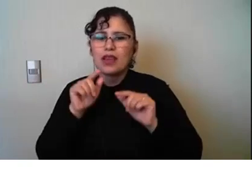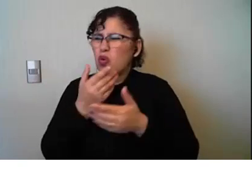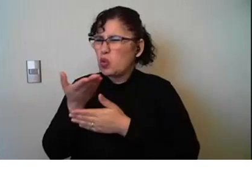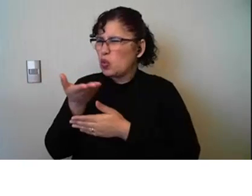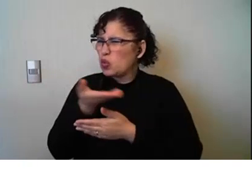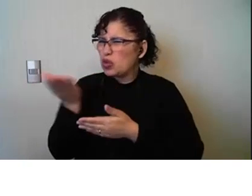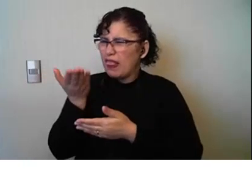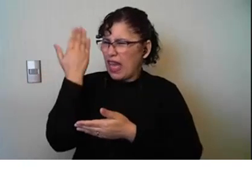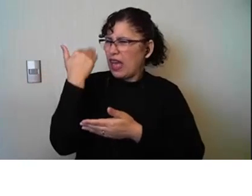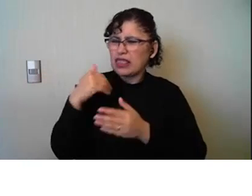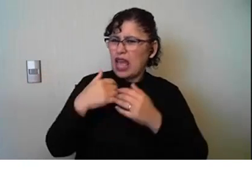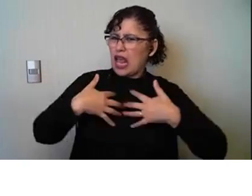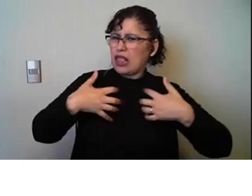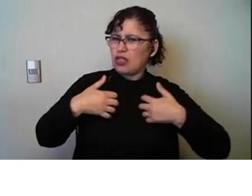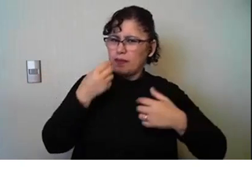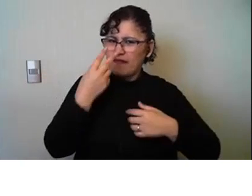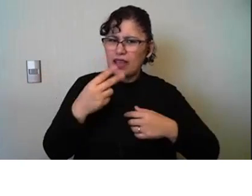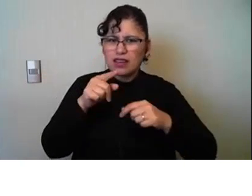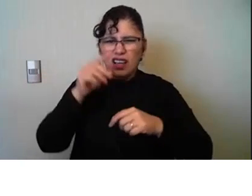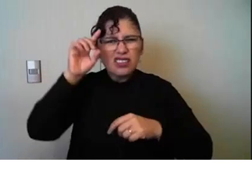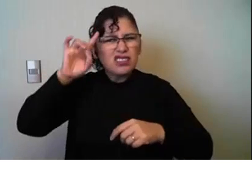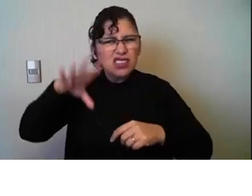que tiene un rostro,